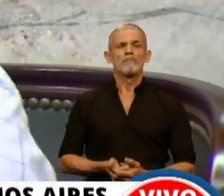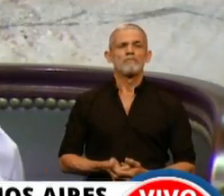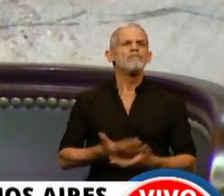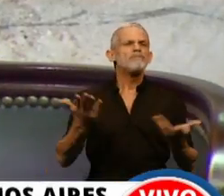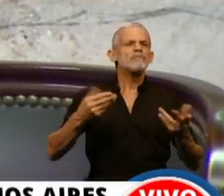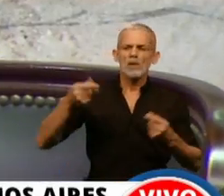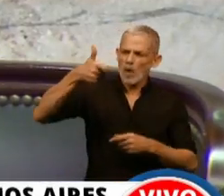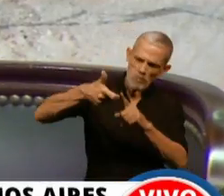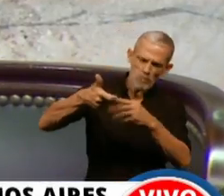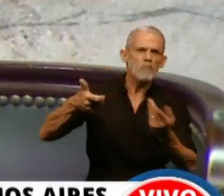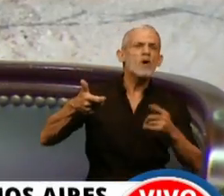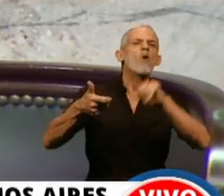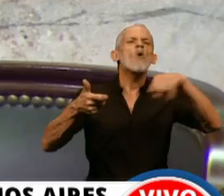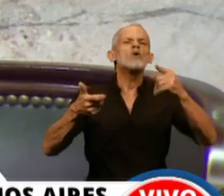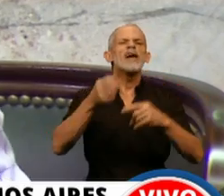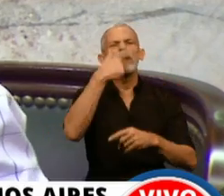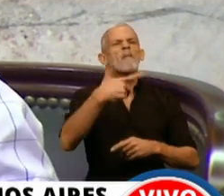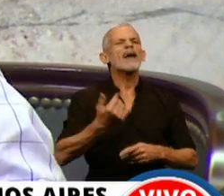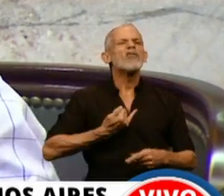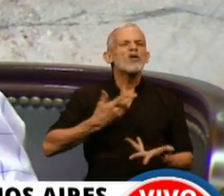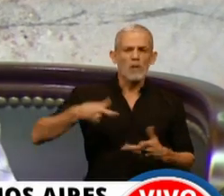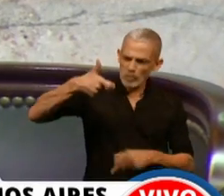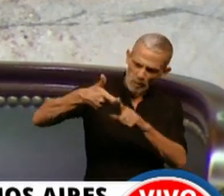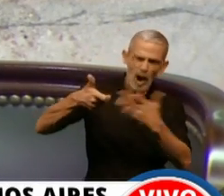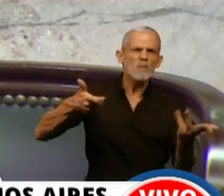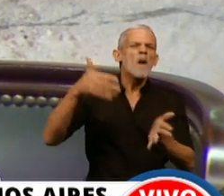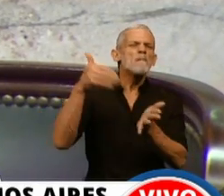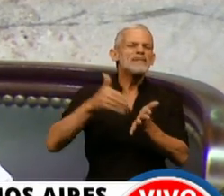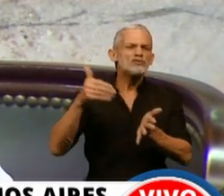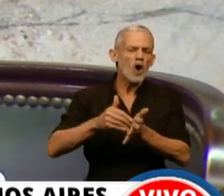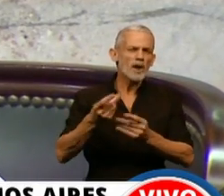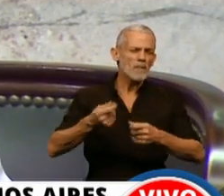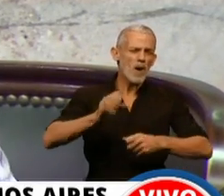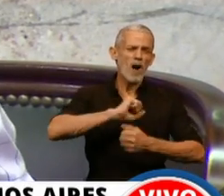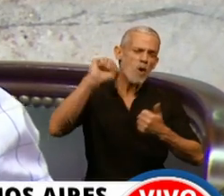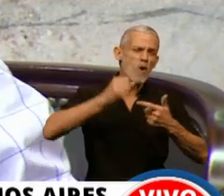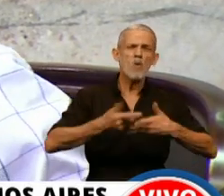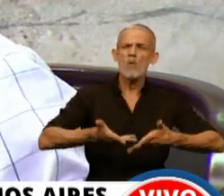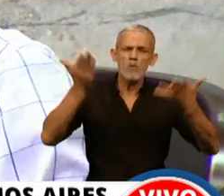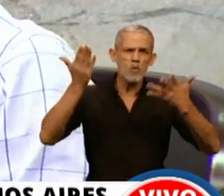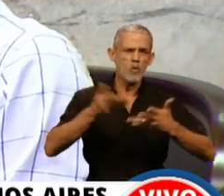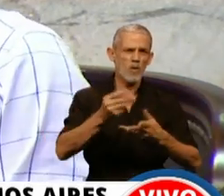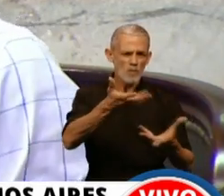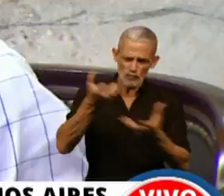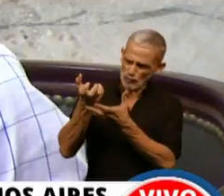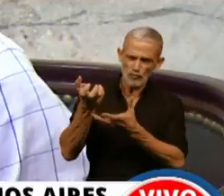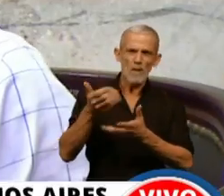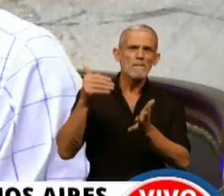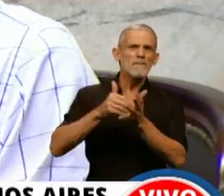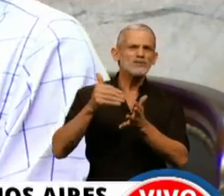dónde está la inversión usted es de macri millones tarifazos millonarios se llevaron